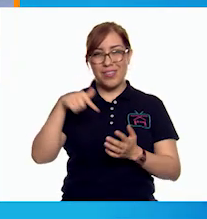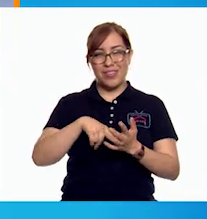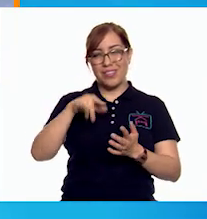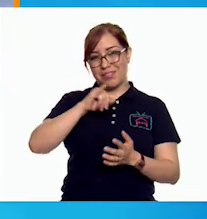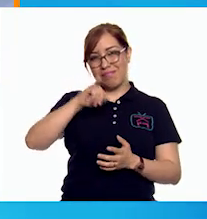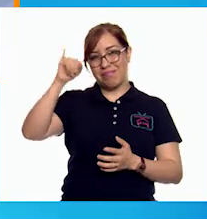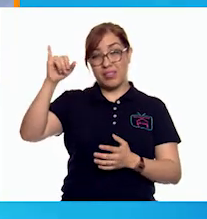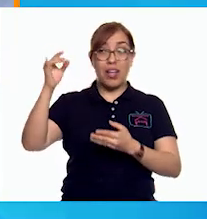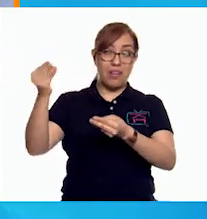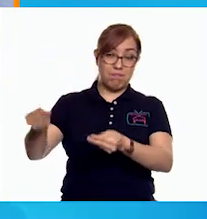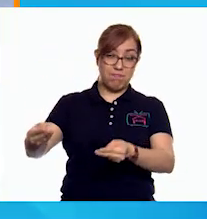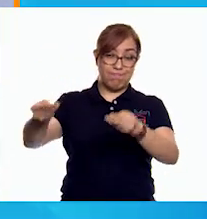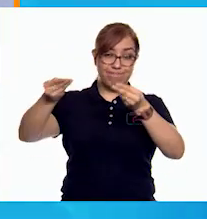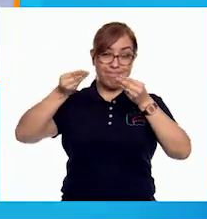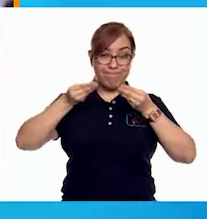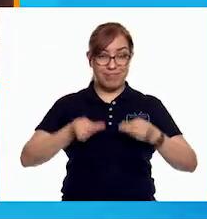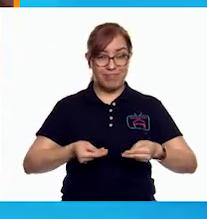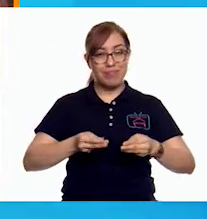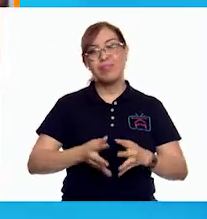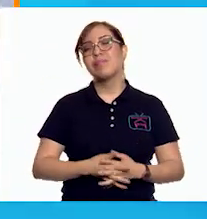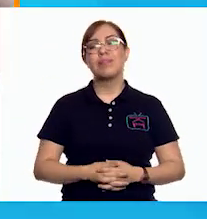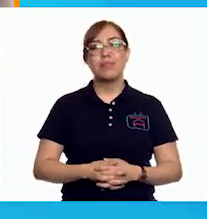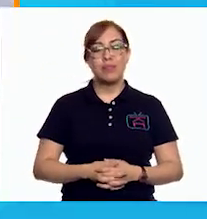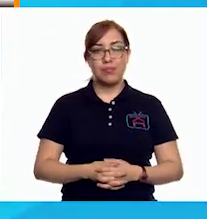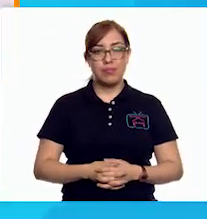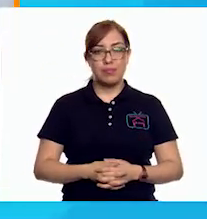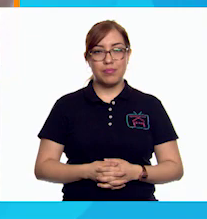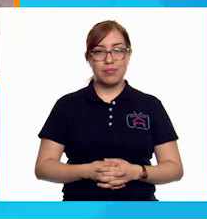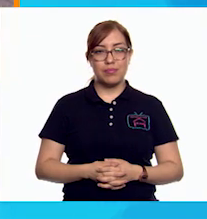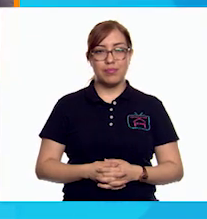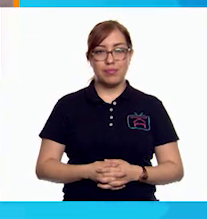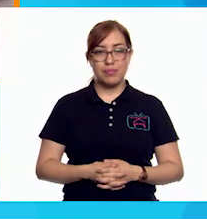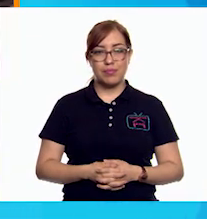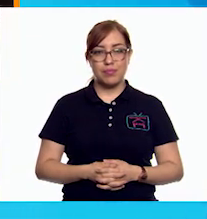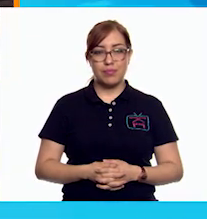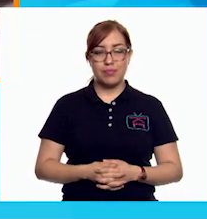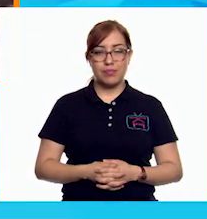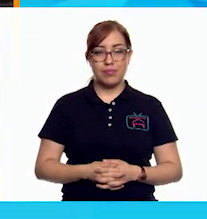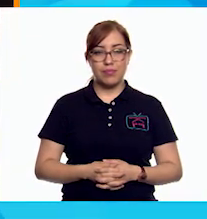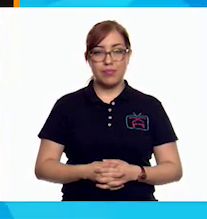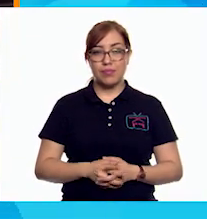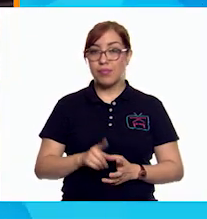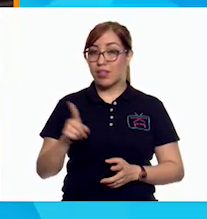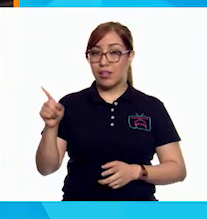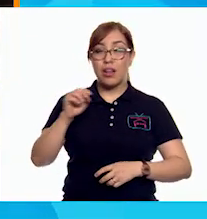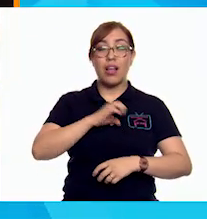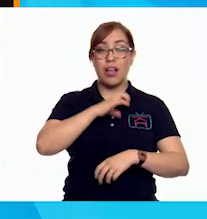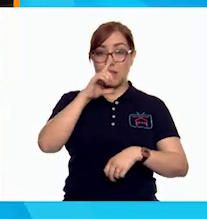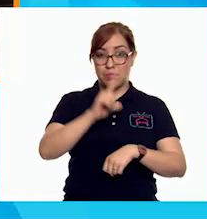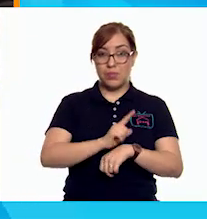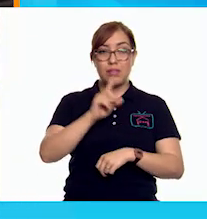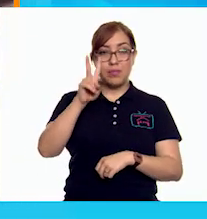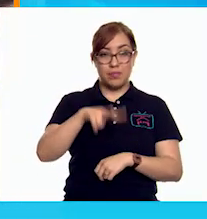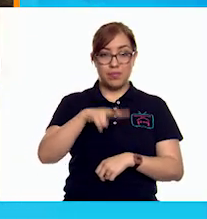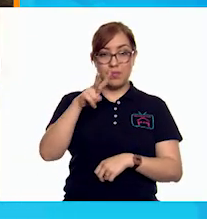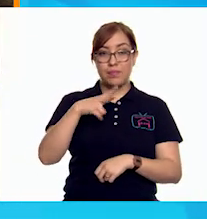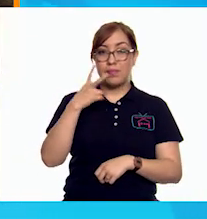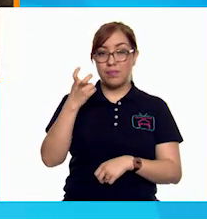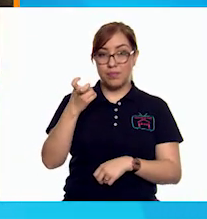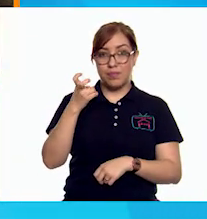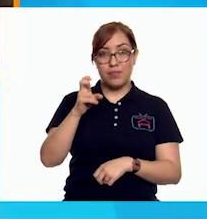bonitas que nos han dado. Nos trajo la compañera maestra Armandina González. Son muy especiales porque son del